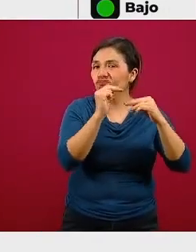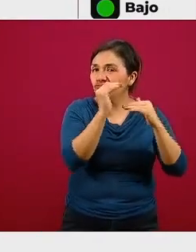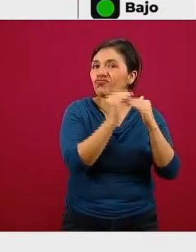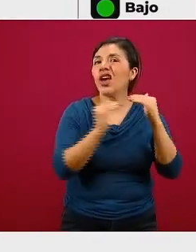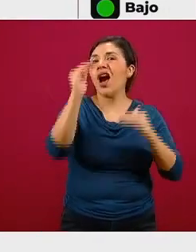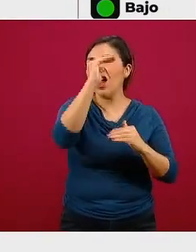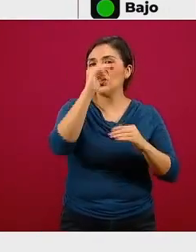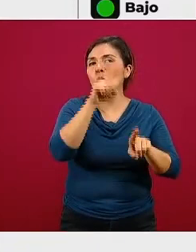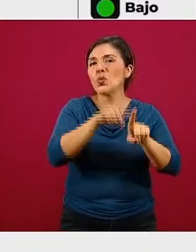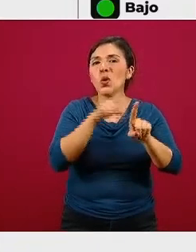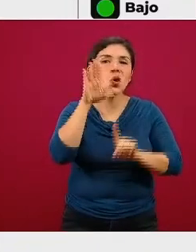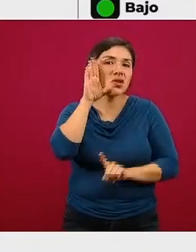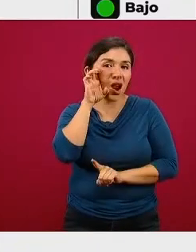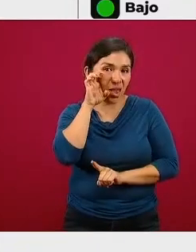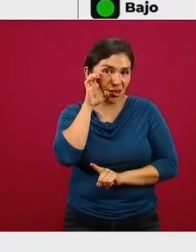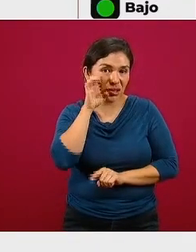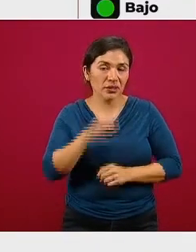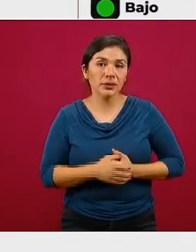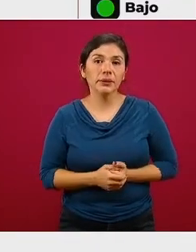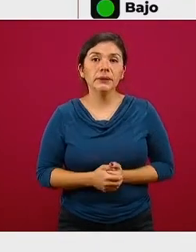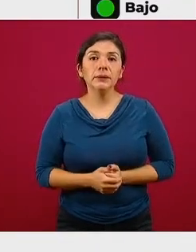alto, en naranja.